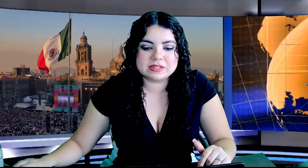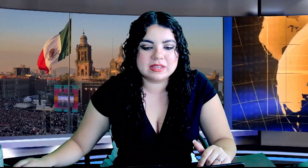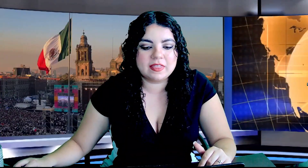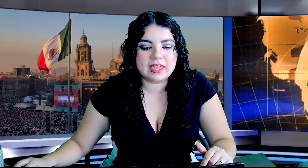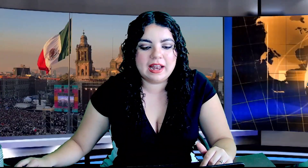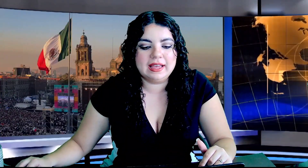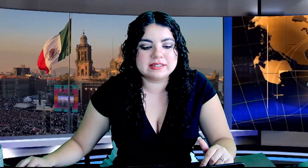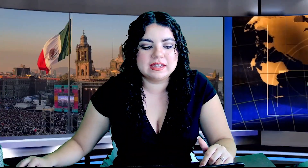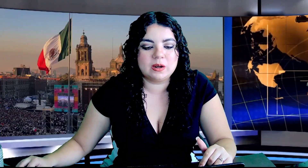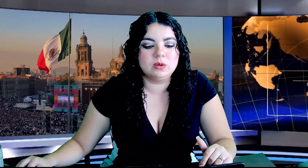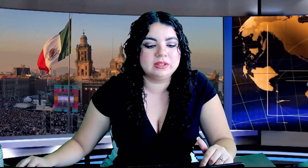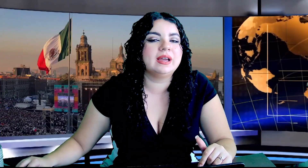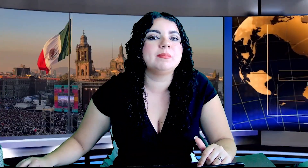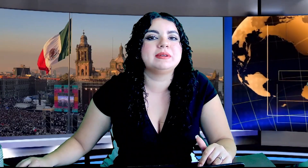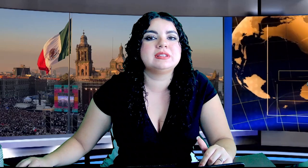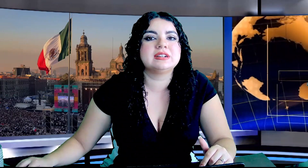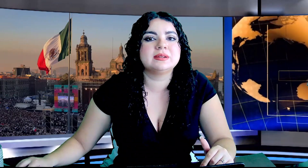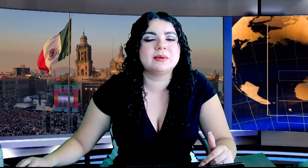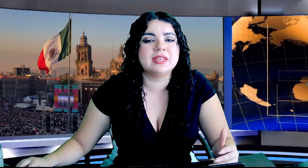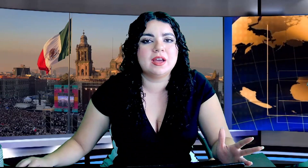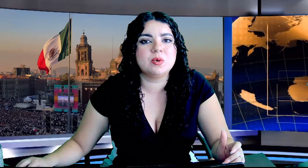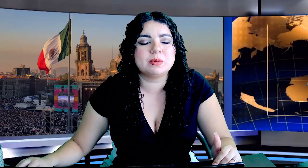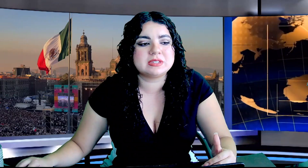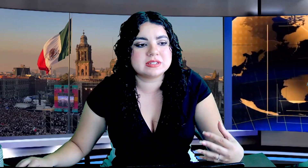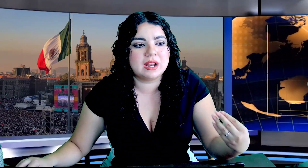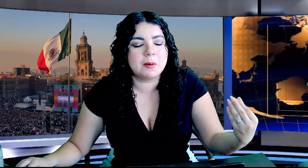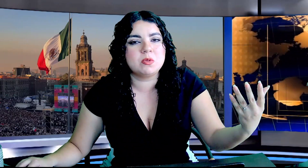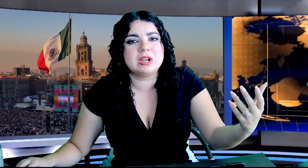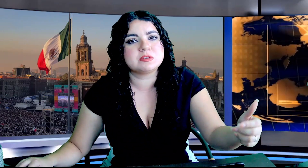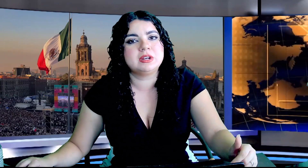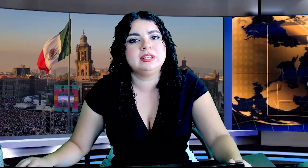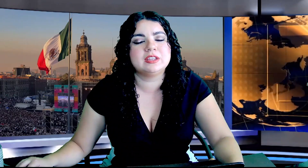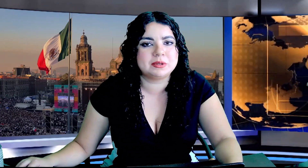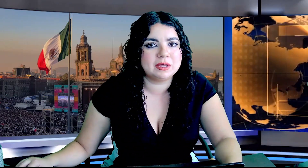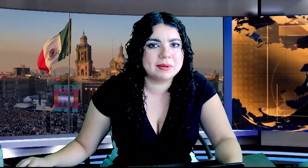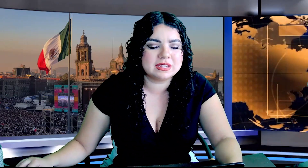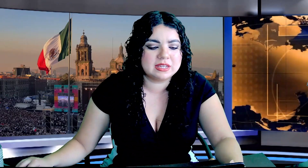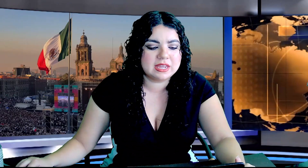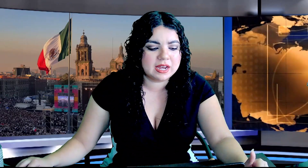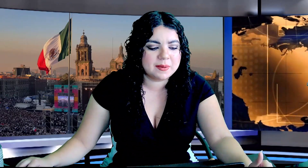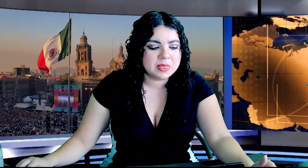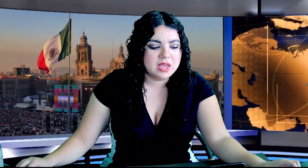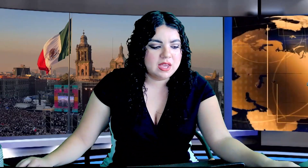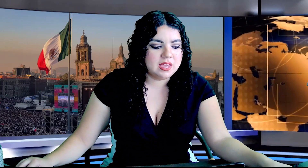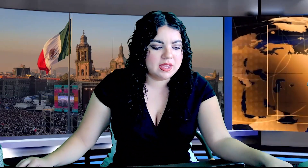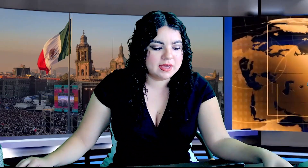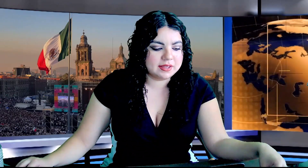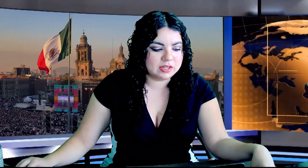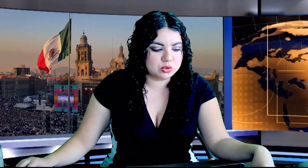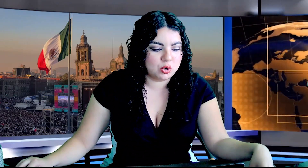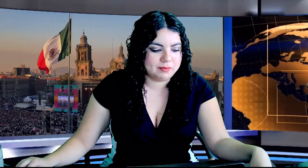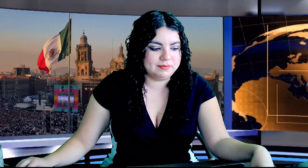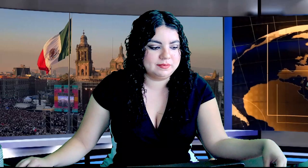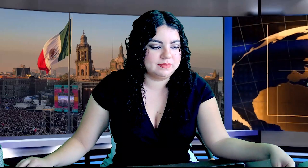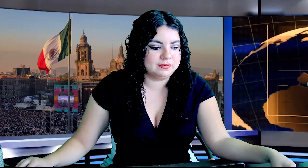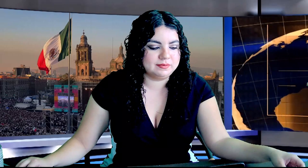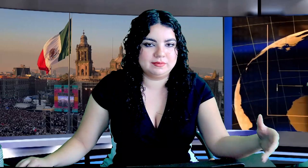muriendo de sed? ¿Qué le hace que no tengan para estarse bañando, para estarse lavando las manitas, para temas de higiene que